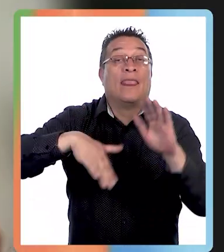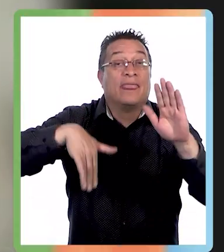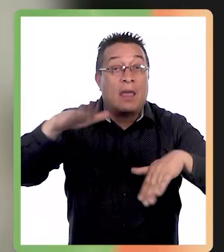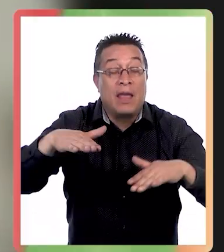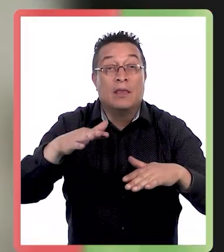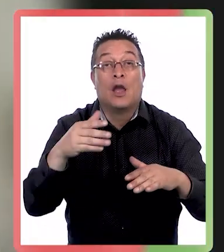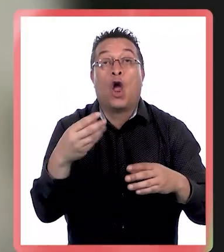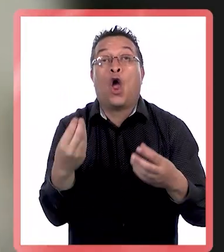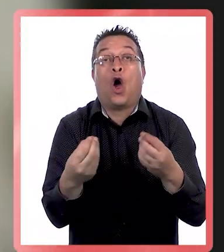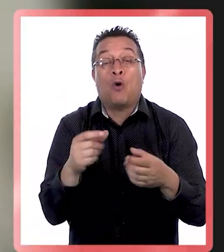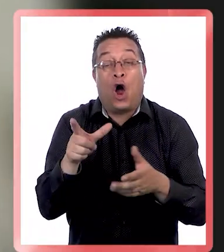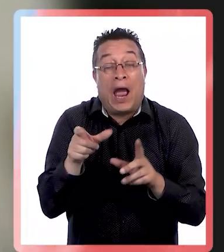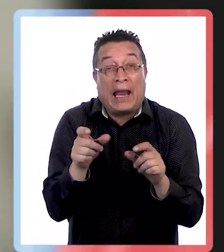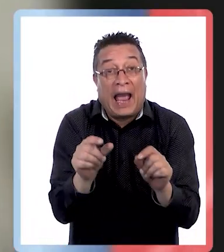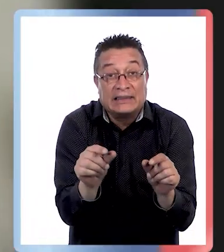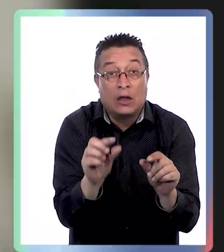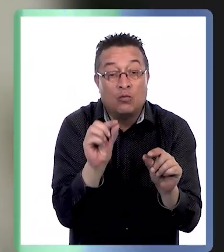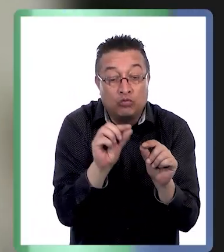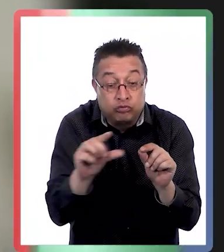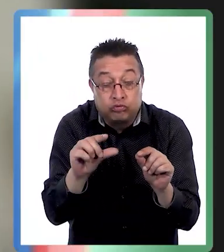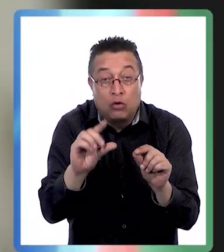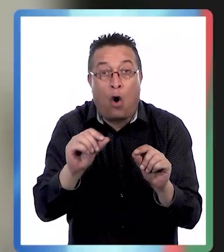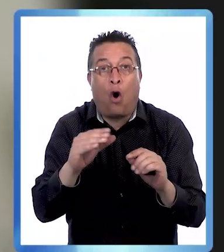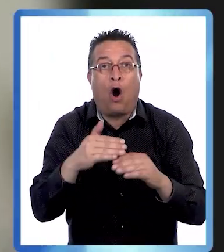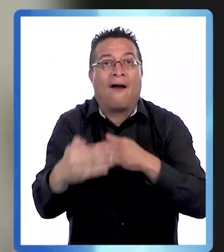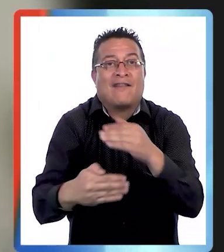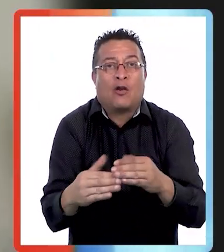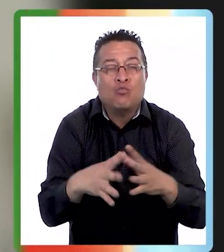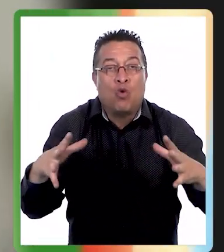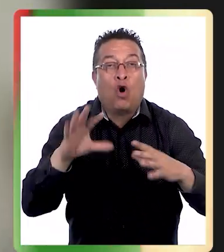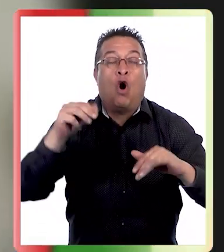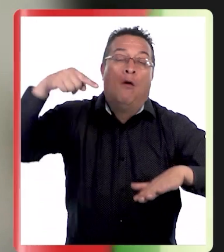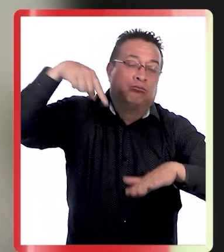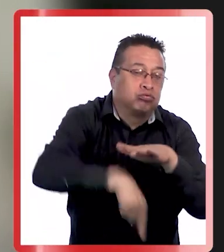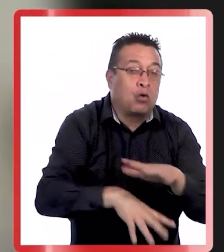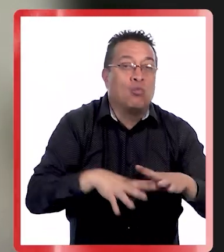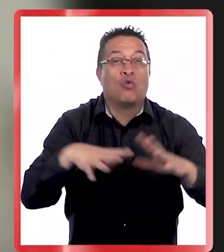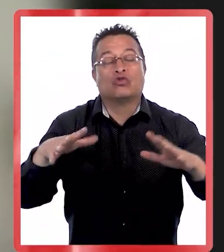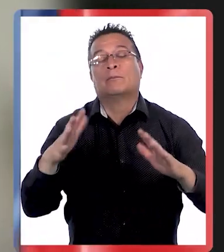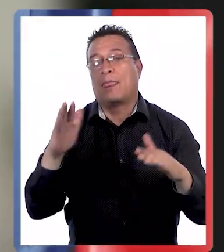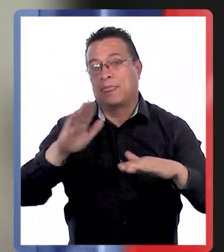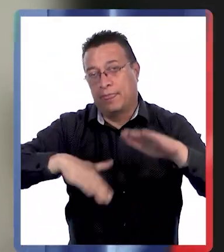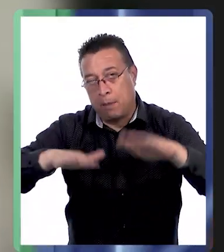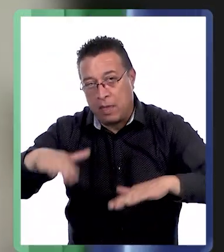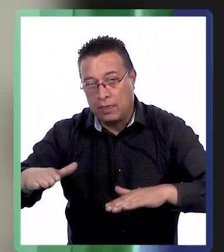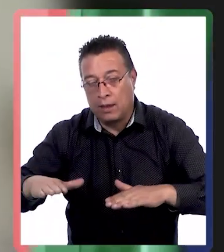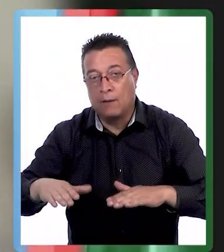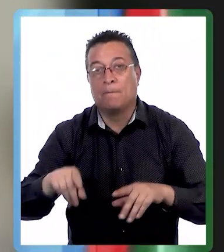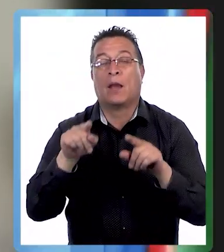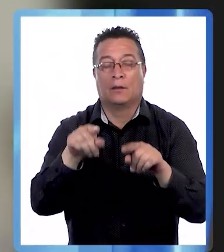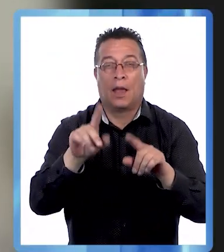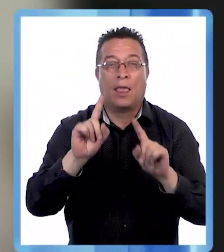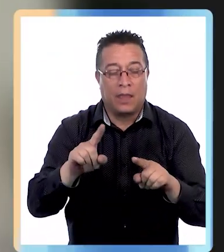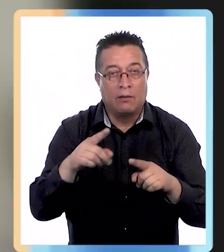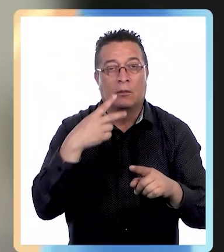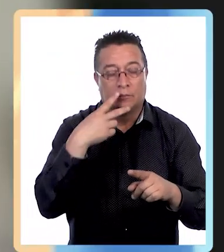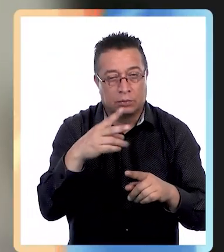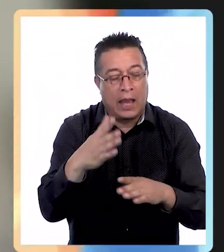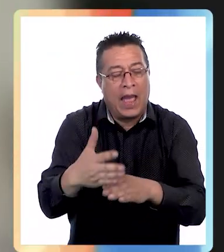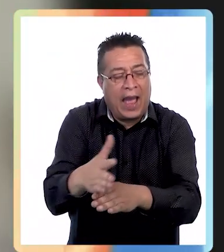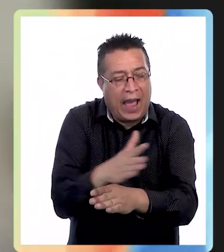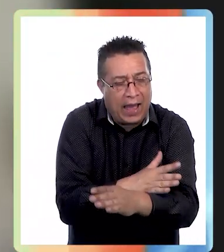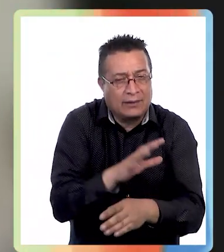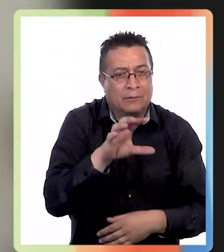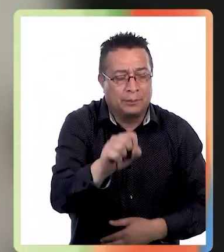el cáncer. Y esto es muy relevante y aquí viene el motivo principal por qué uno insiste tanto en el diagnóstico